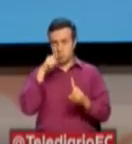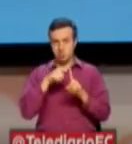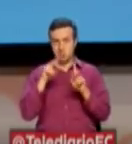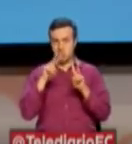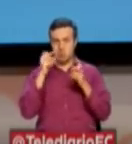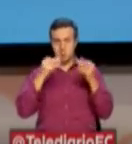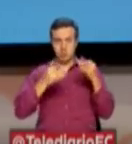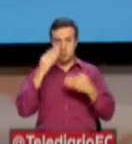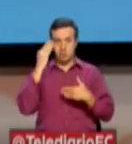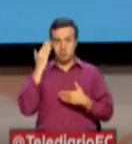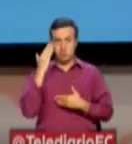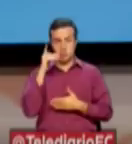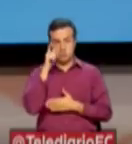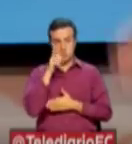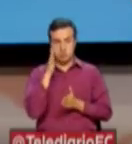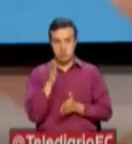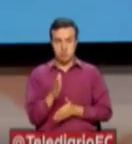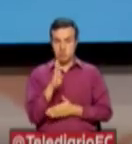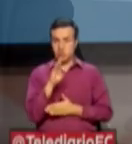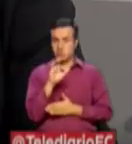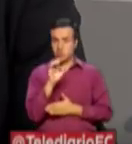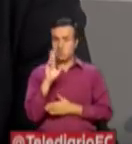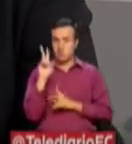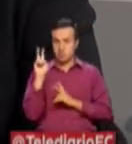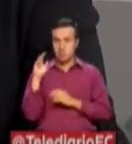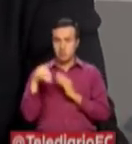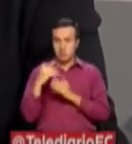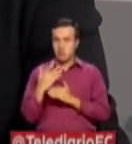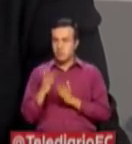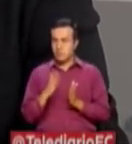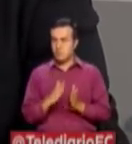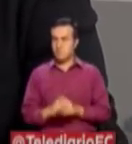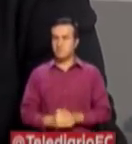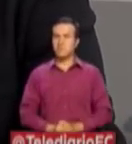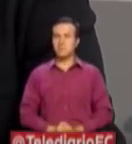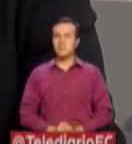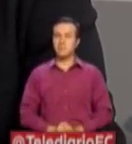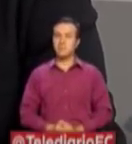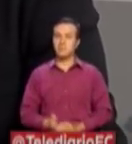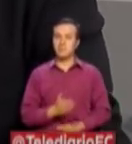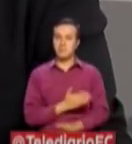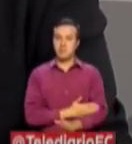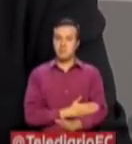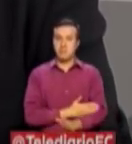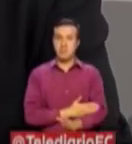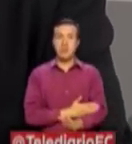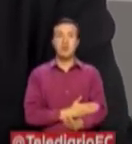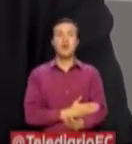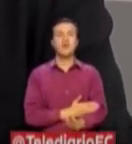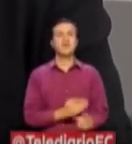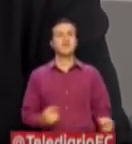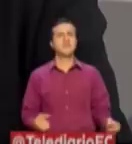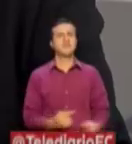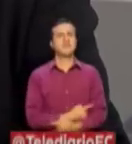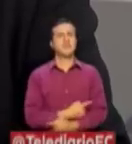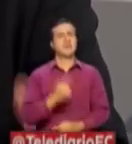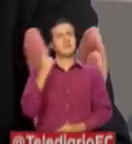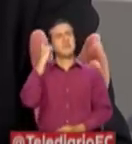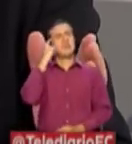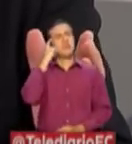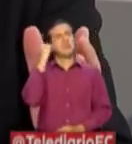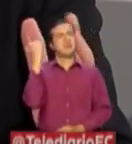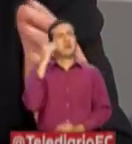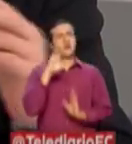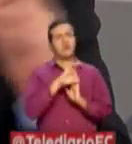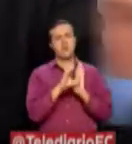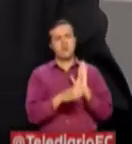tratar el juicio político al fiscal general un tema que llevamos de abordar en esta entrevista pero antes no es un contrasentido pretender que la corte